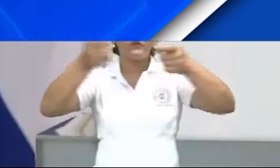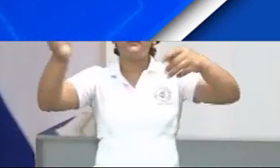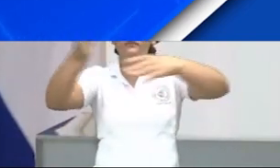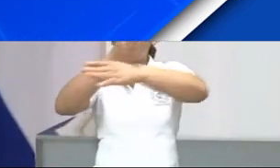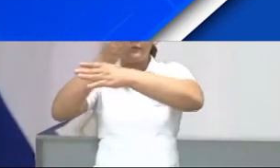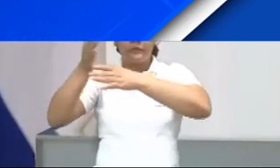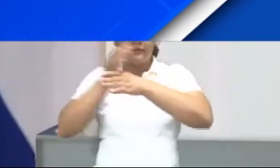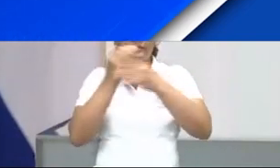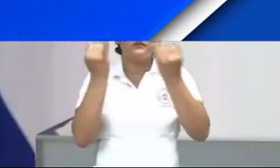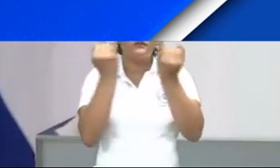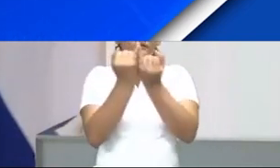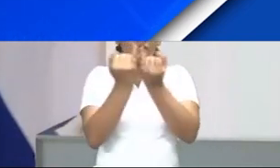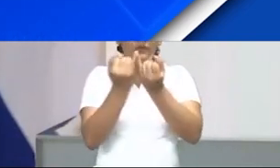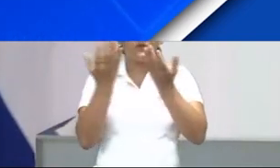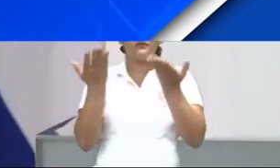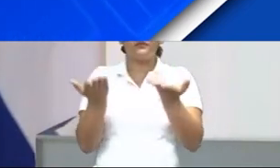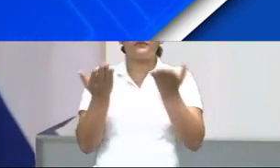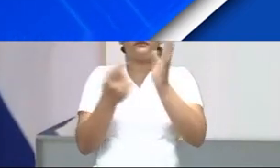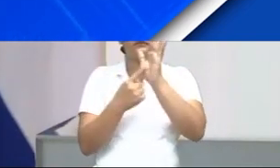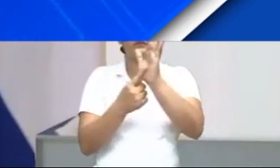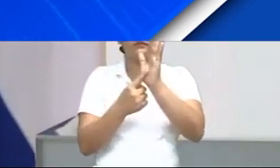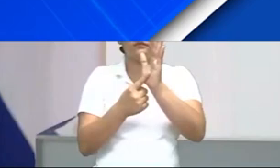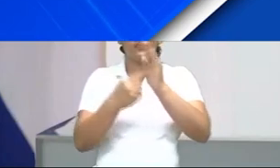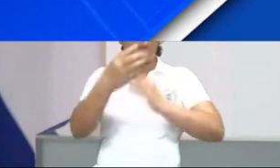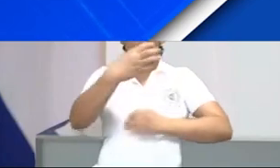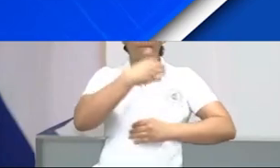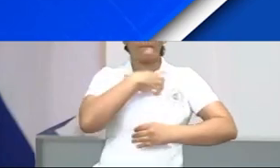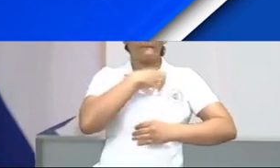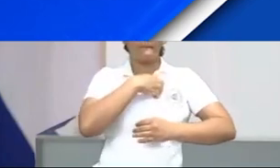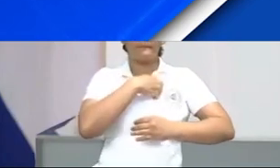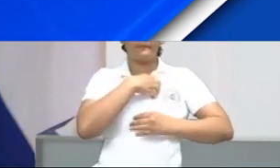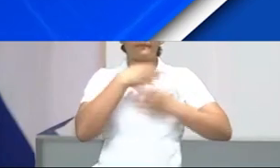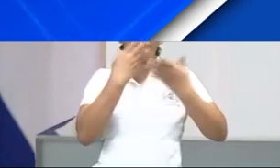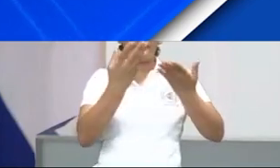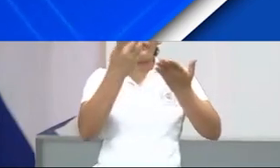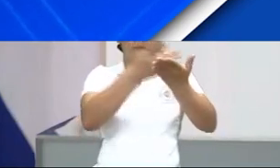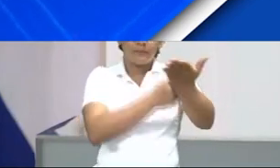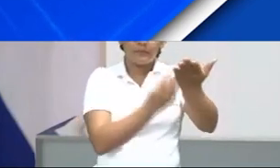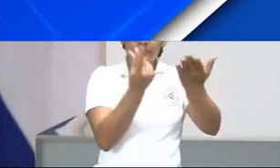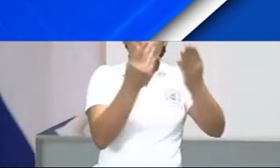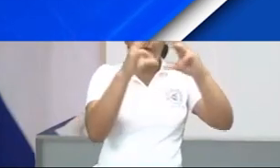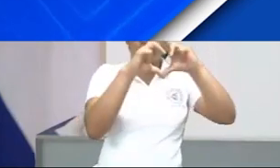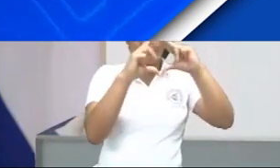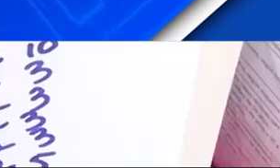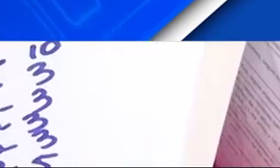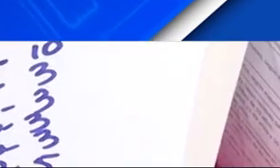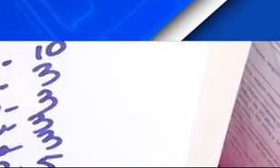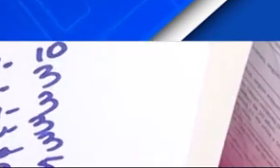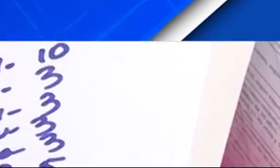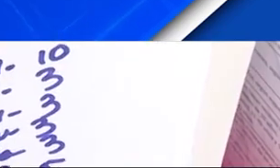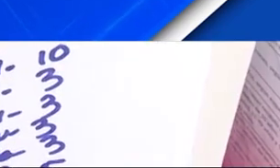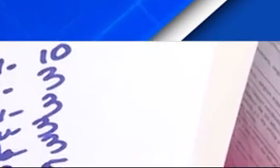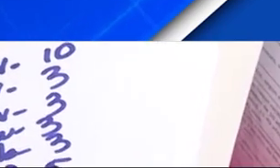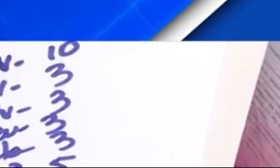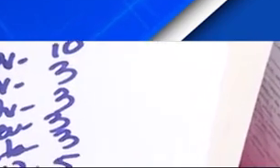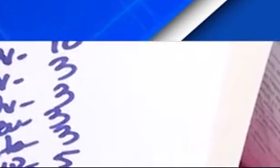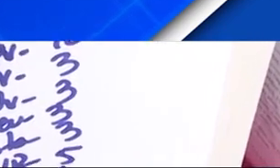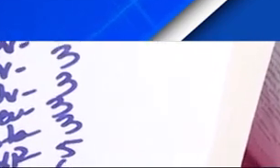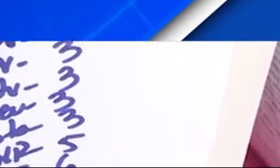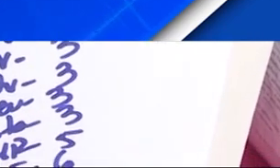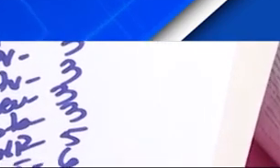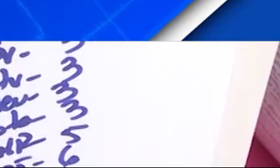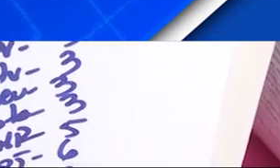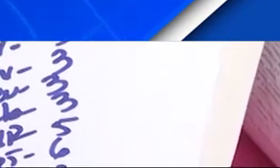y movilizar recursos del Tesoro para fortalecer la salud pública, garantizar la mejor